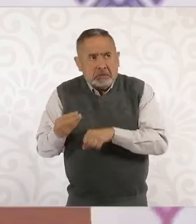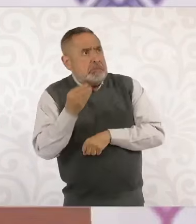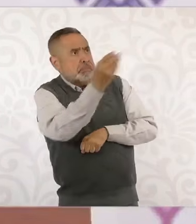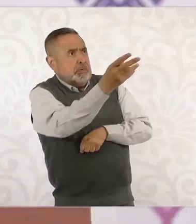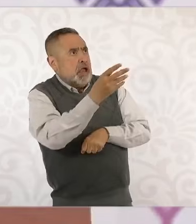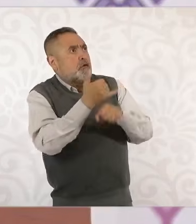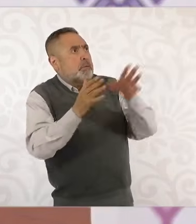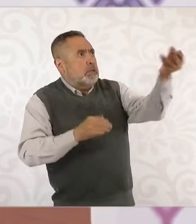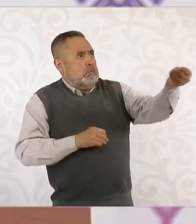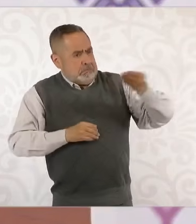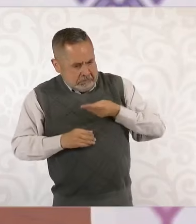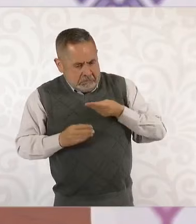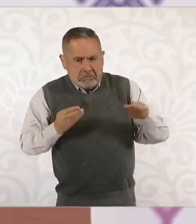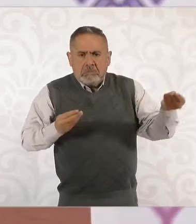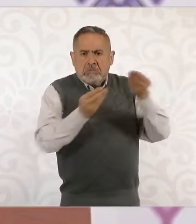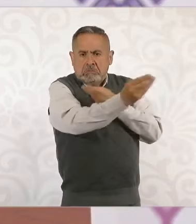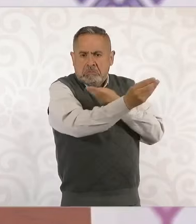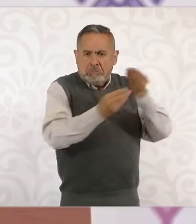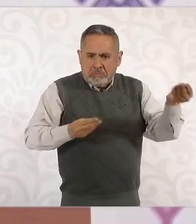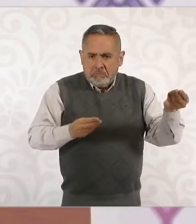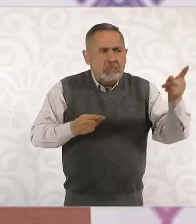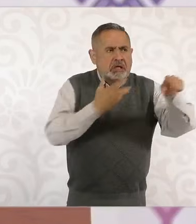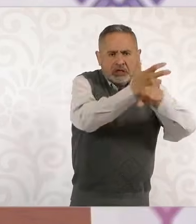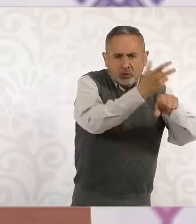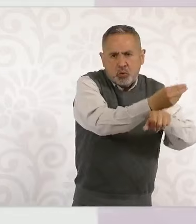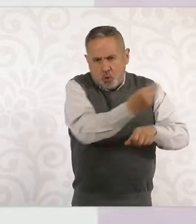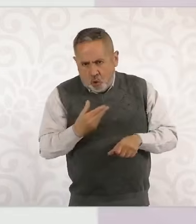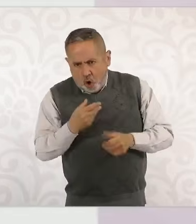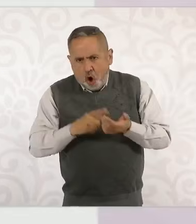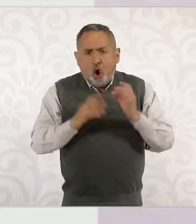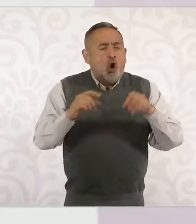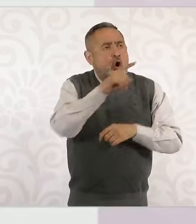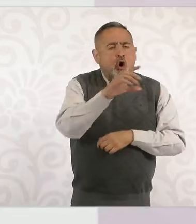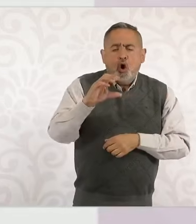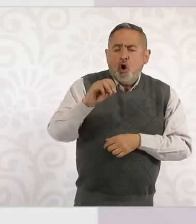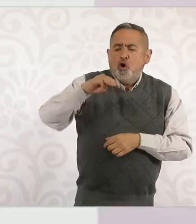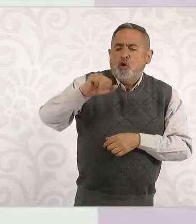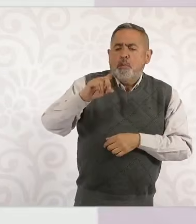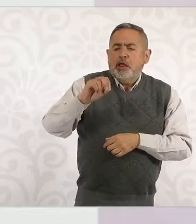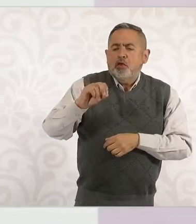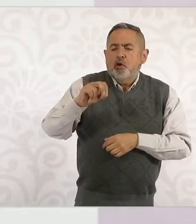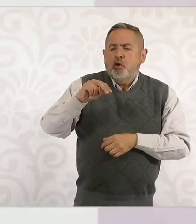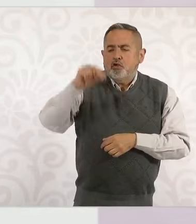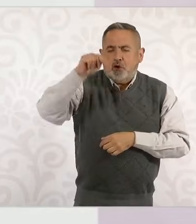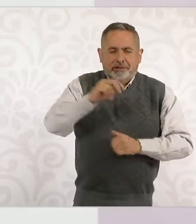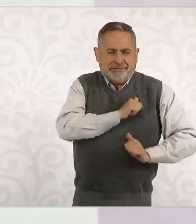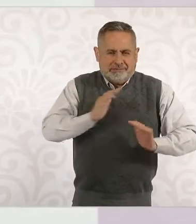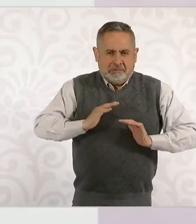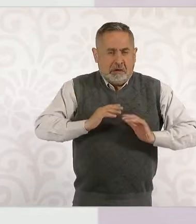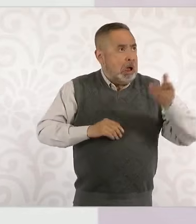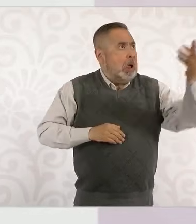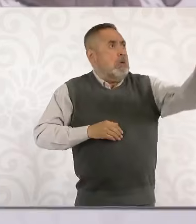Estados Unidos o el propio Comando Norte a las fuerzas federales mexicanas